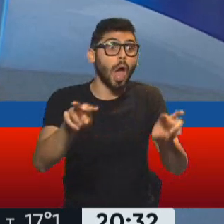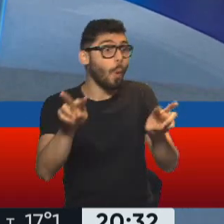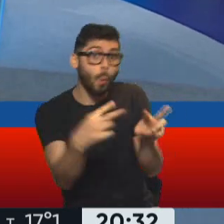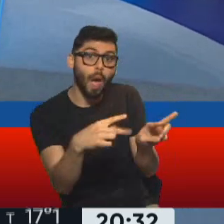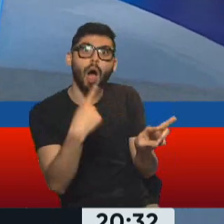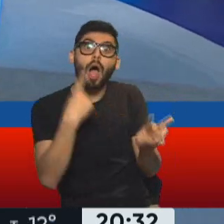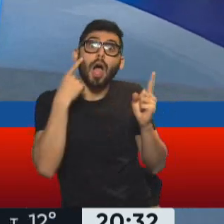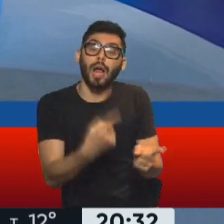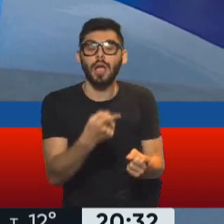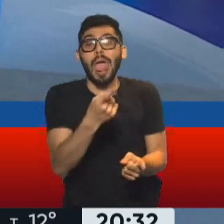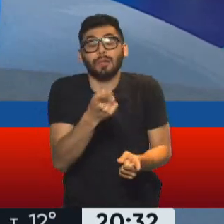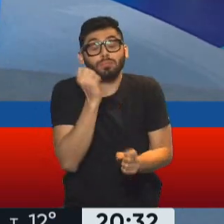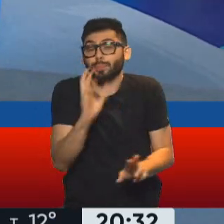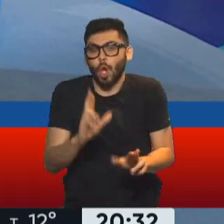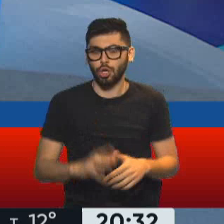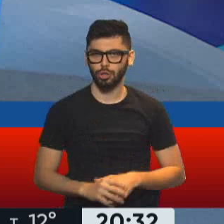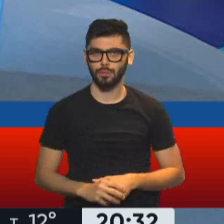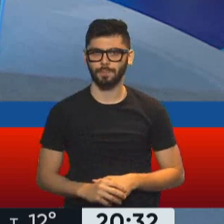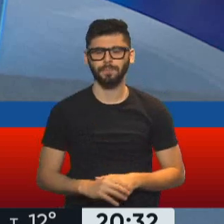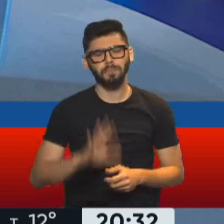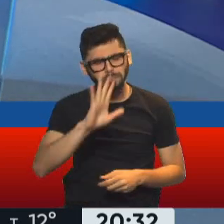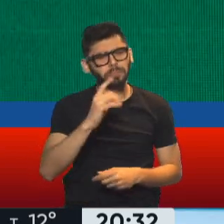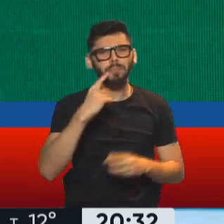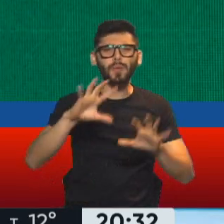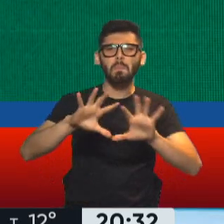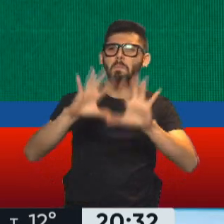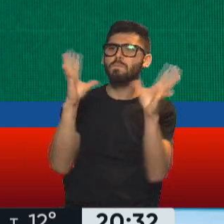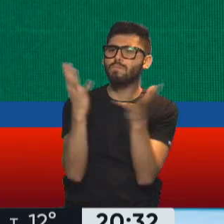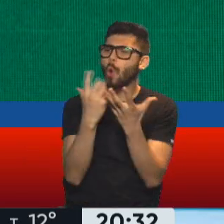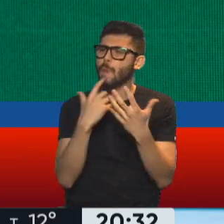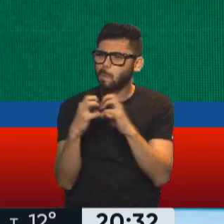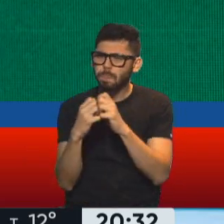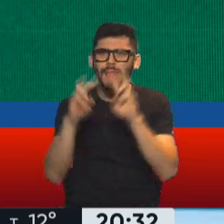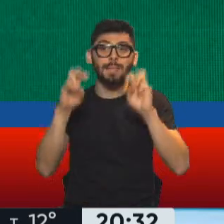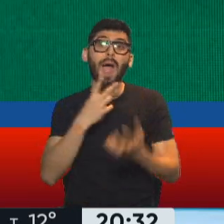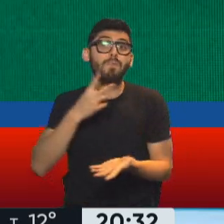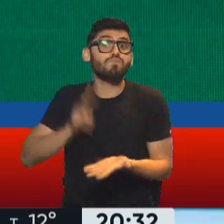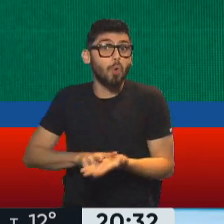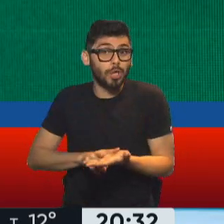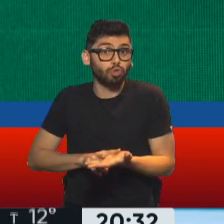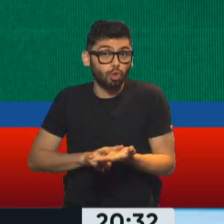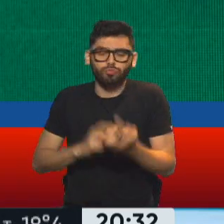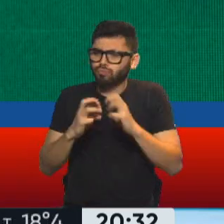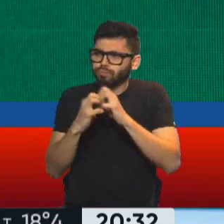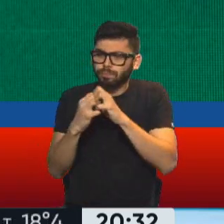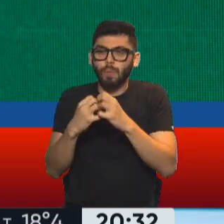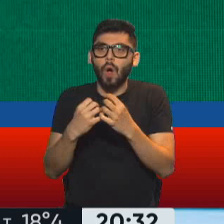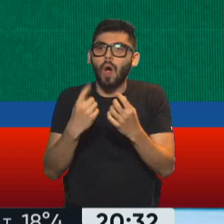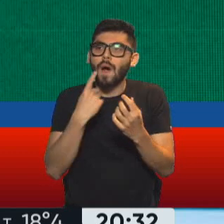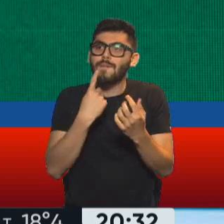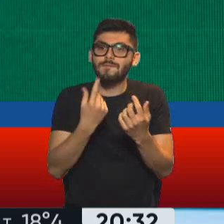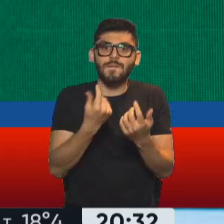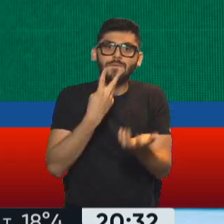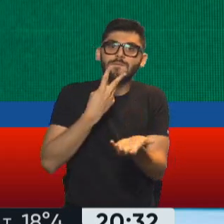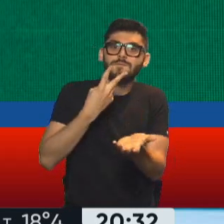crean. El mundo está discutiendo qué hacer con los impuestos en este momento y la necesidad de pensar la redistribución y